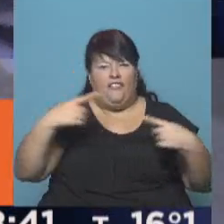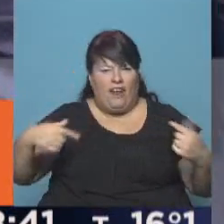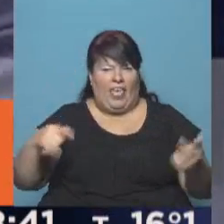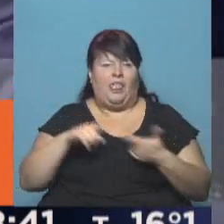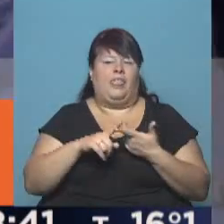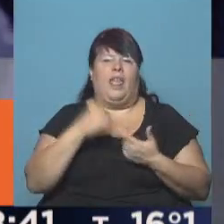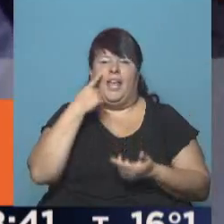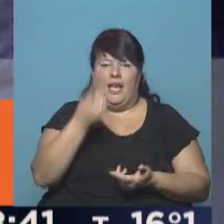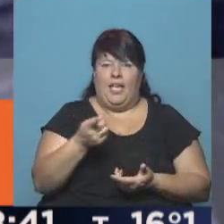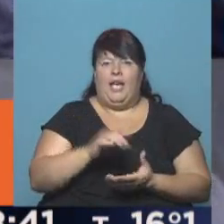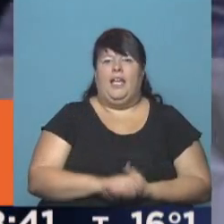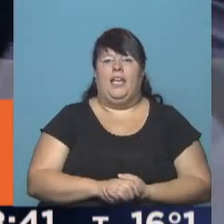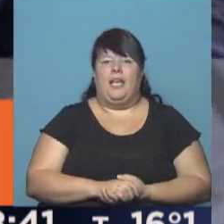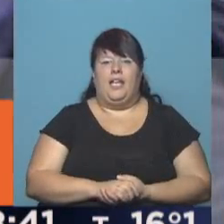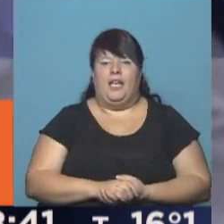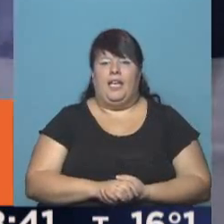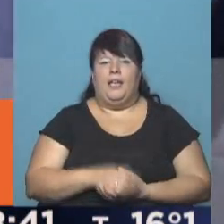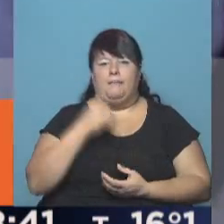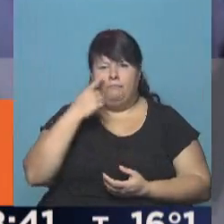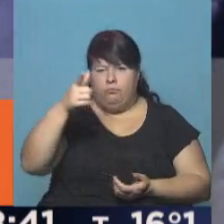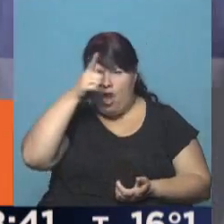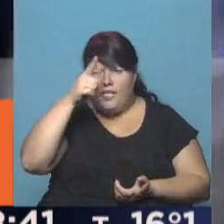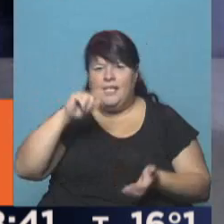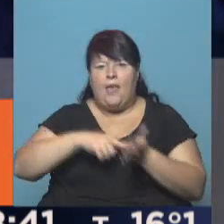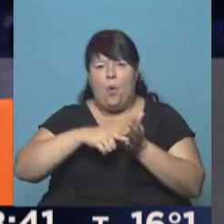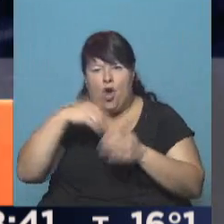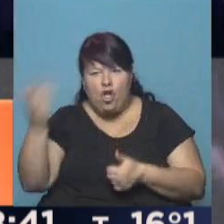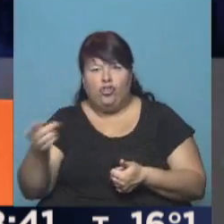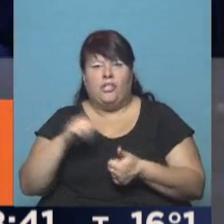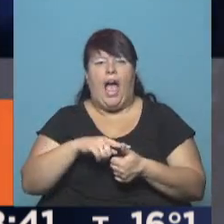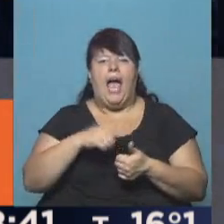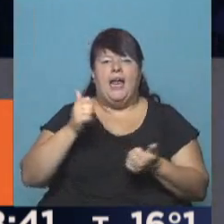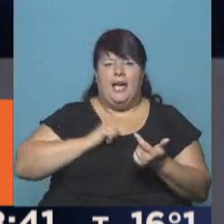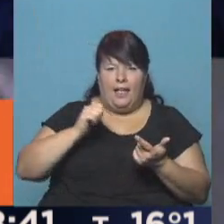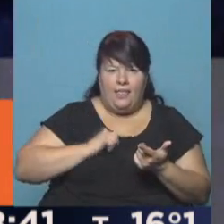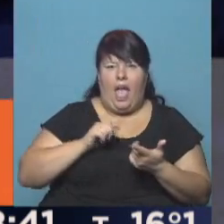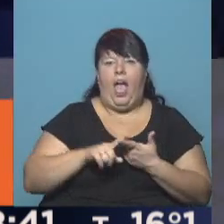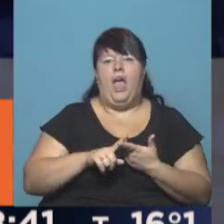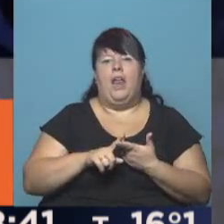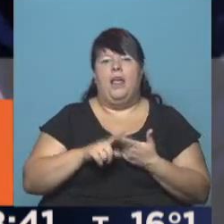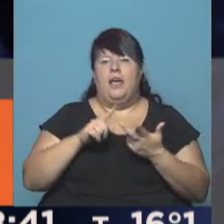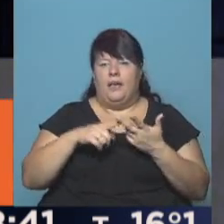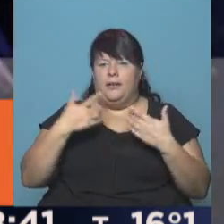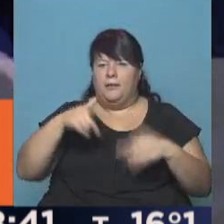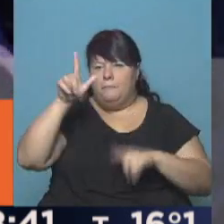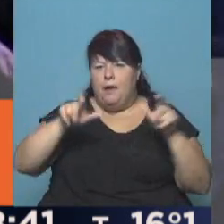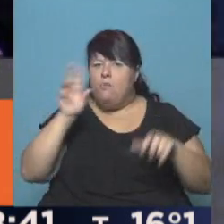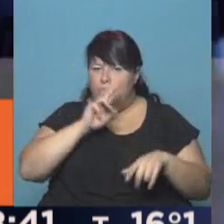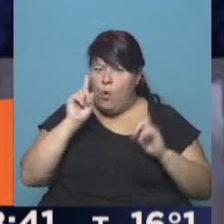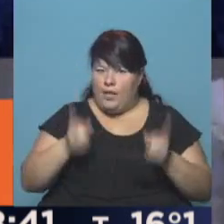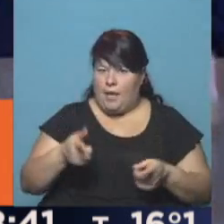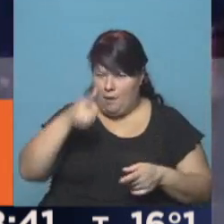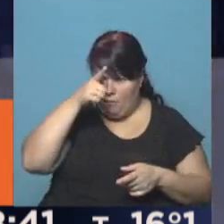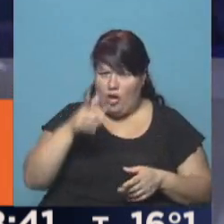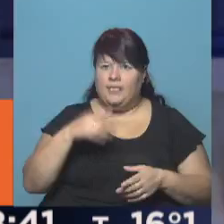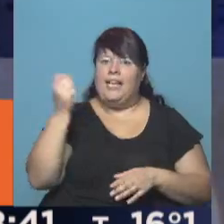vemos mucha mucha policía de la provincia de buenos aires muchos gendarme en muchos personal femenino también